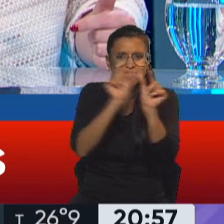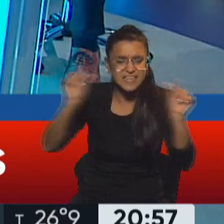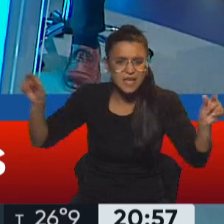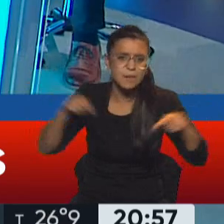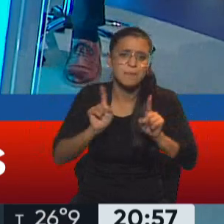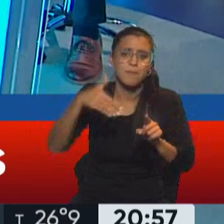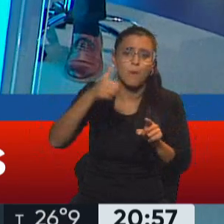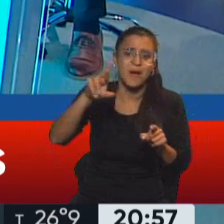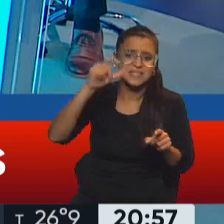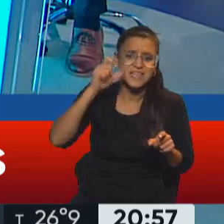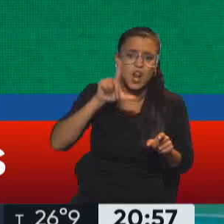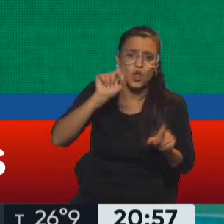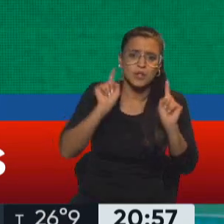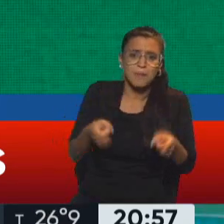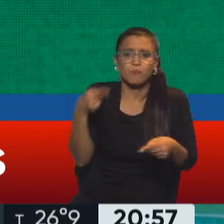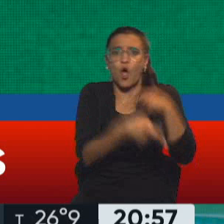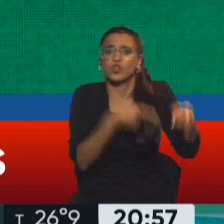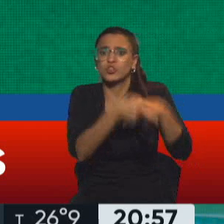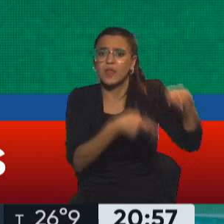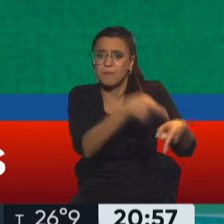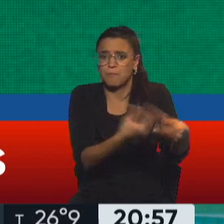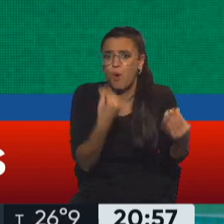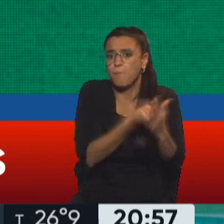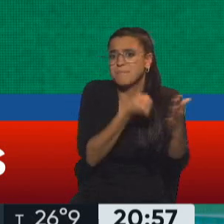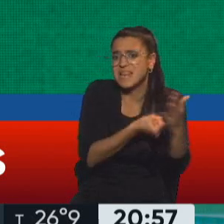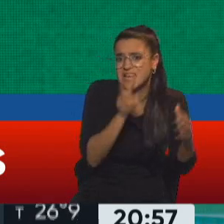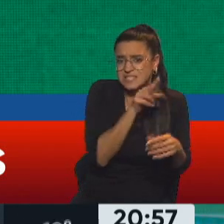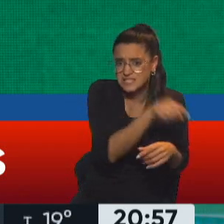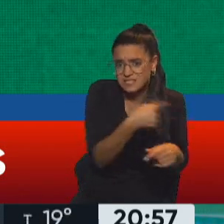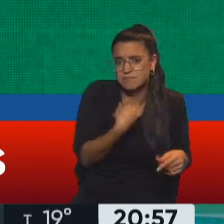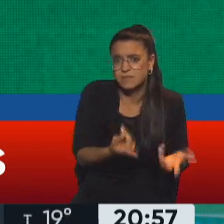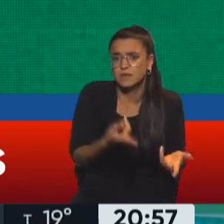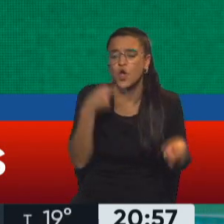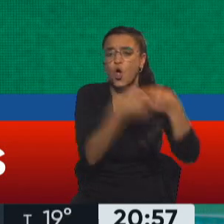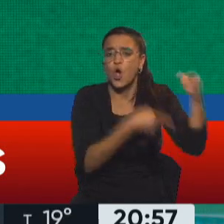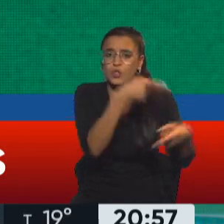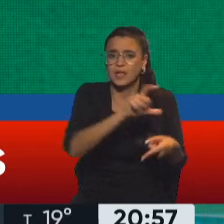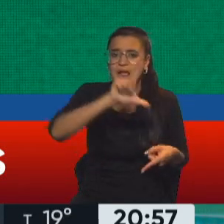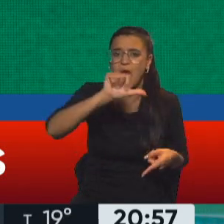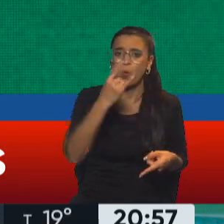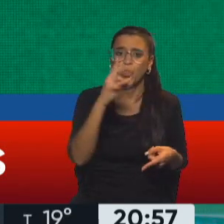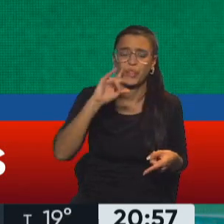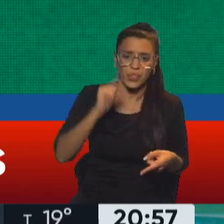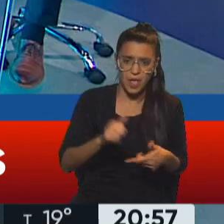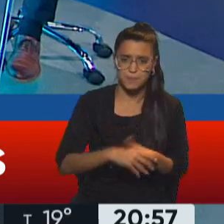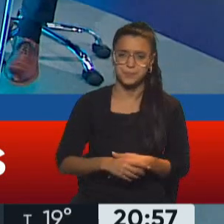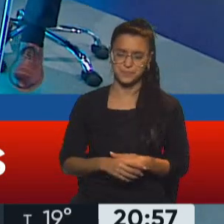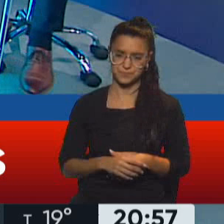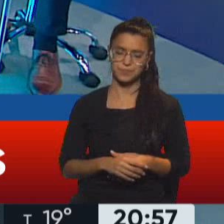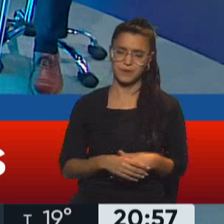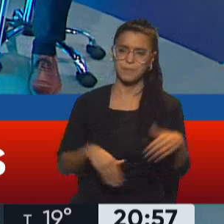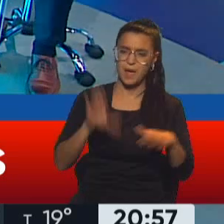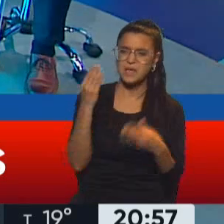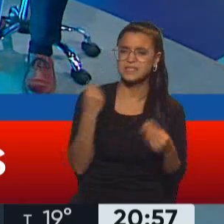propio Marcelo, ¿no? Decía, ¿por qué le señalan a ella? Justamente por su militancia, ¿no? La emprenden contra la figura de Claudia. Sobre todo